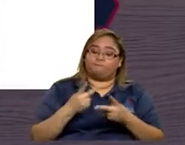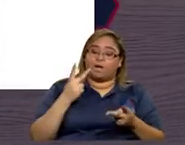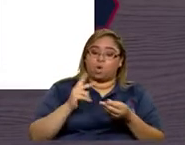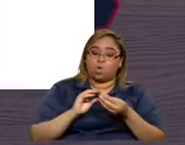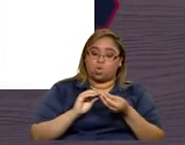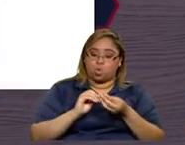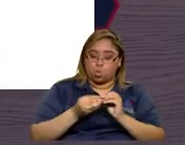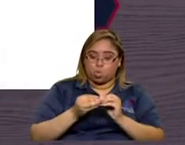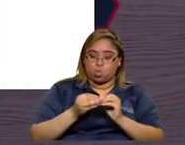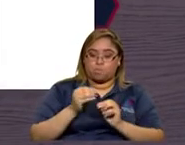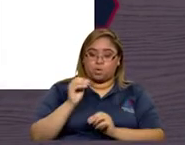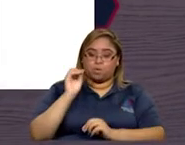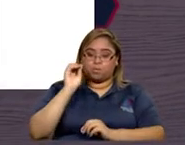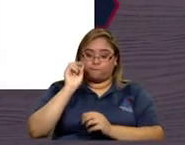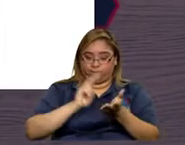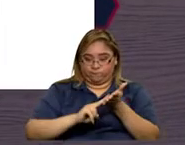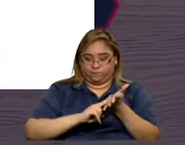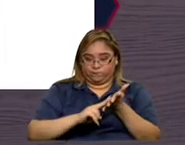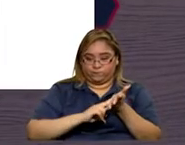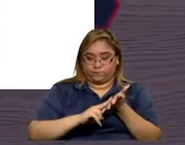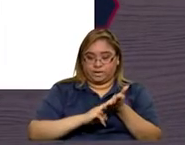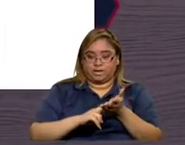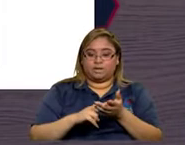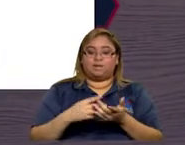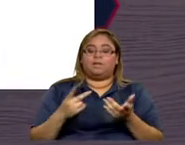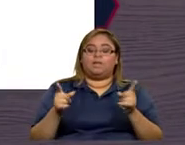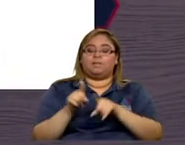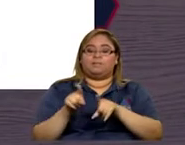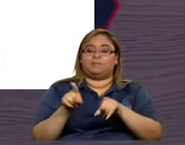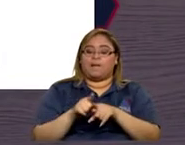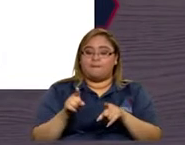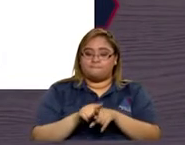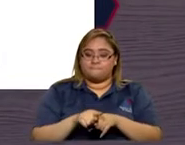representa el valor azul,